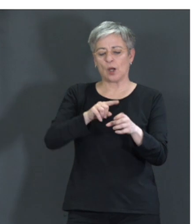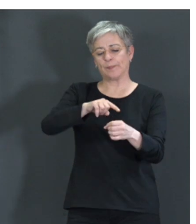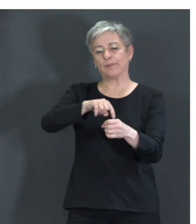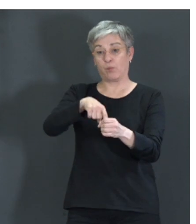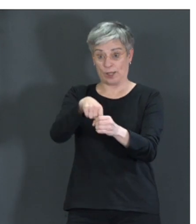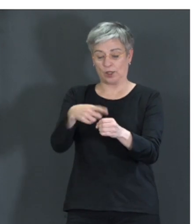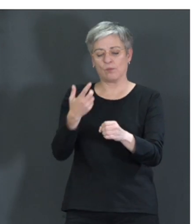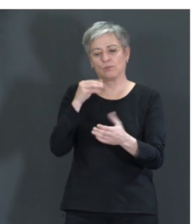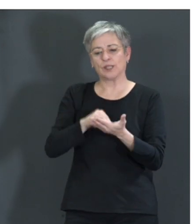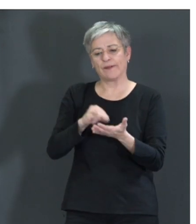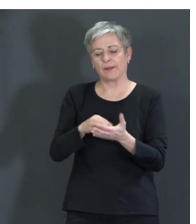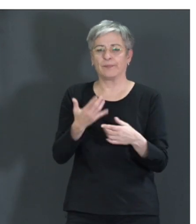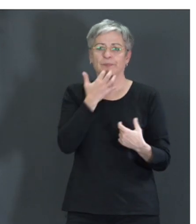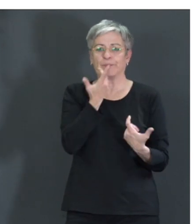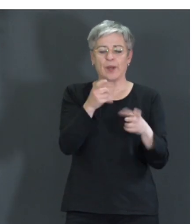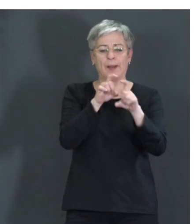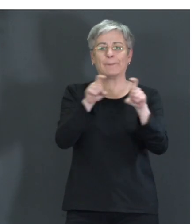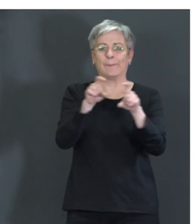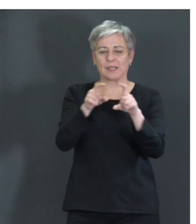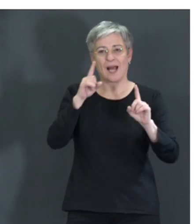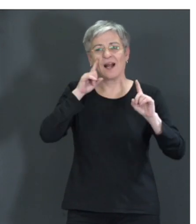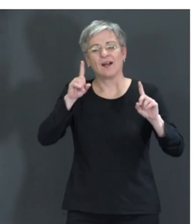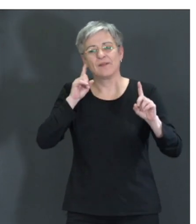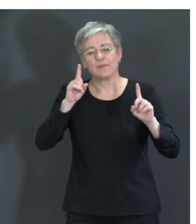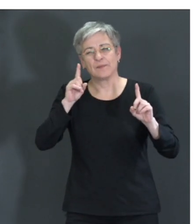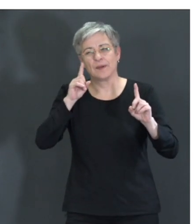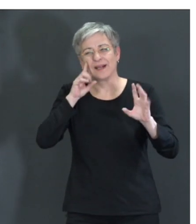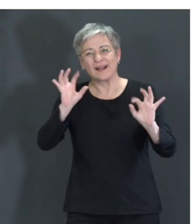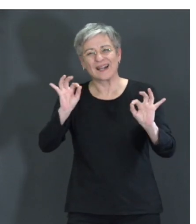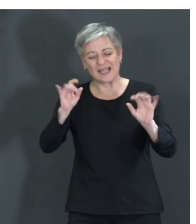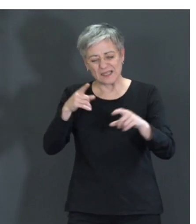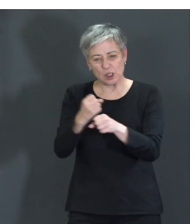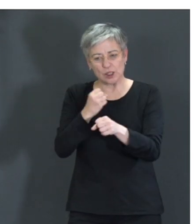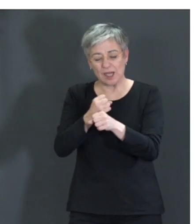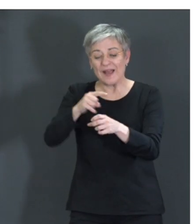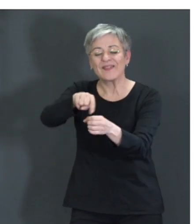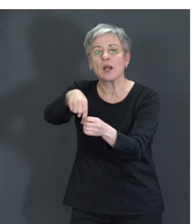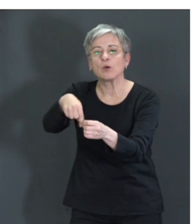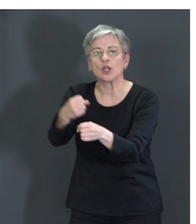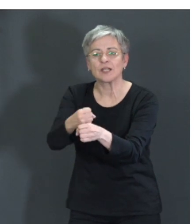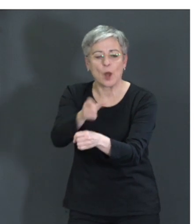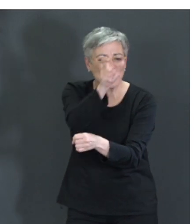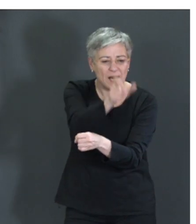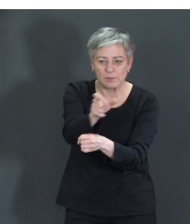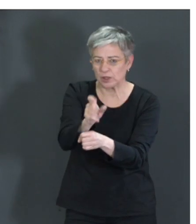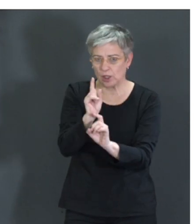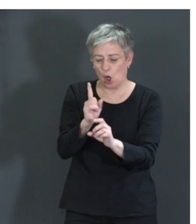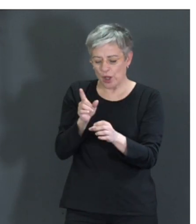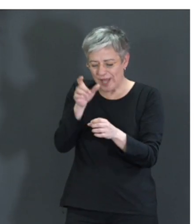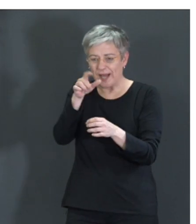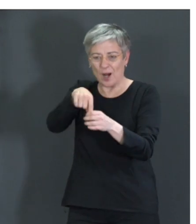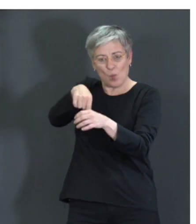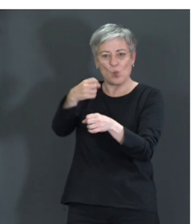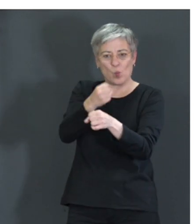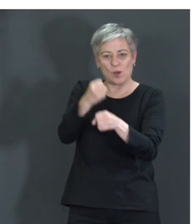Nosotros en las empresas hacemos evaluaciones de riesgos de puestos de trabajo, no de personas concretas, sino de puestos, pero